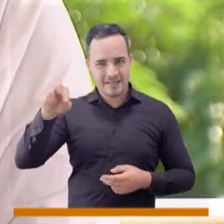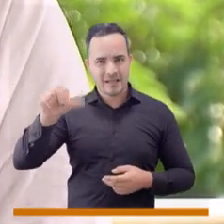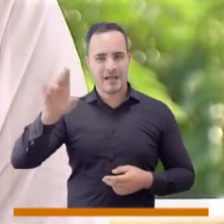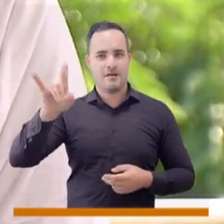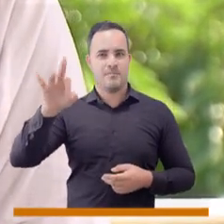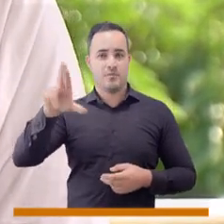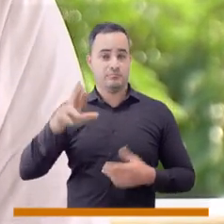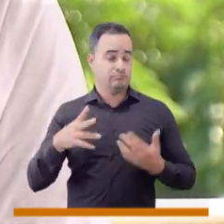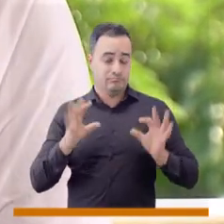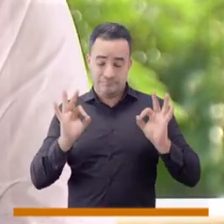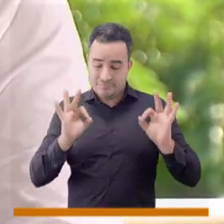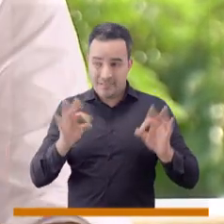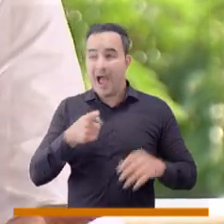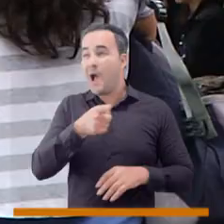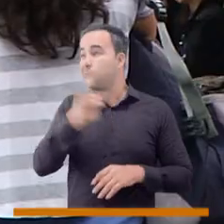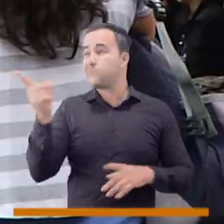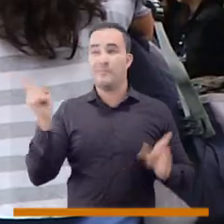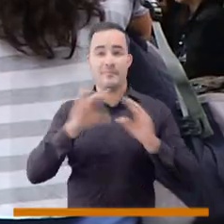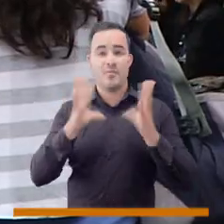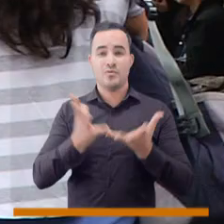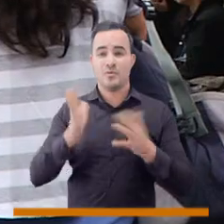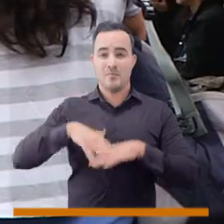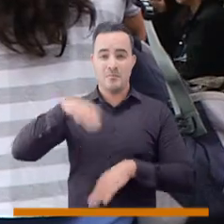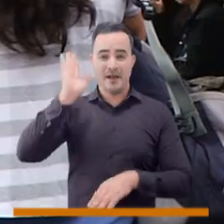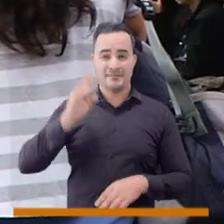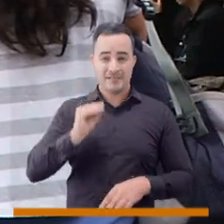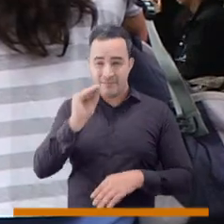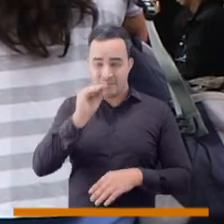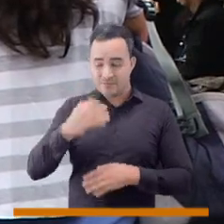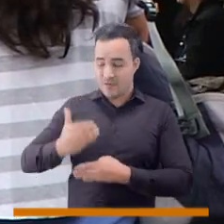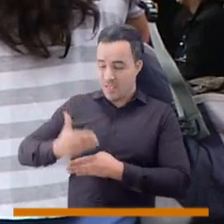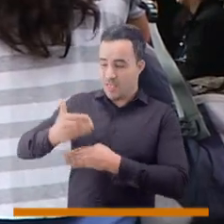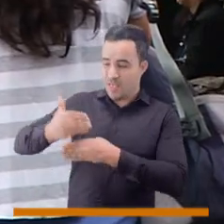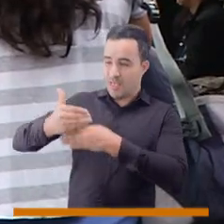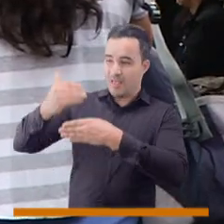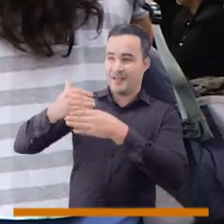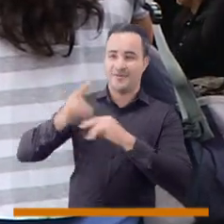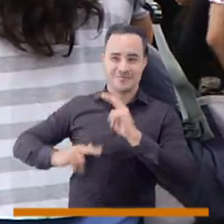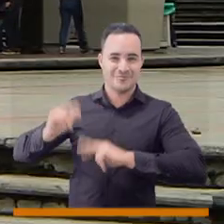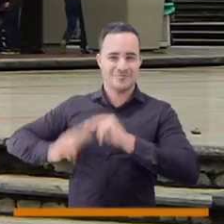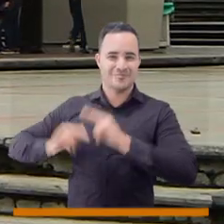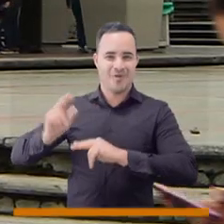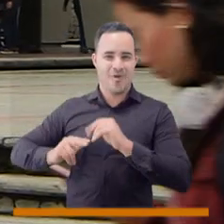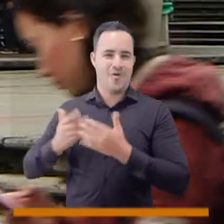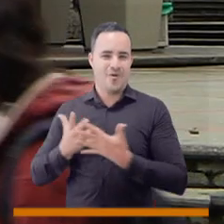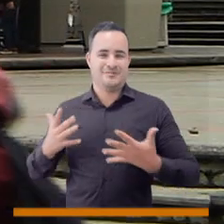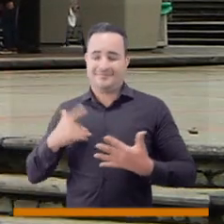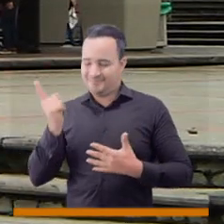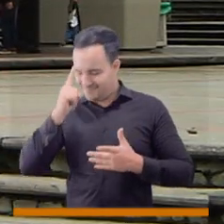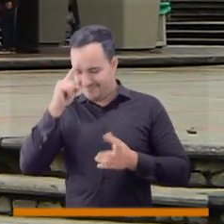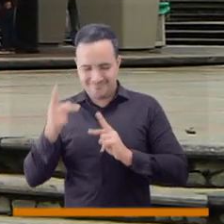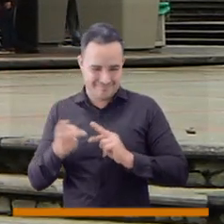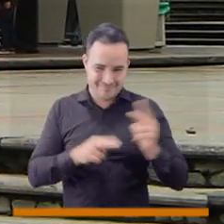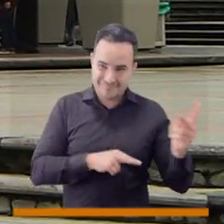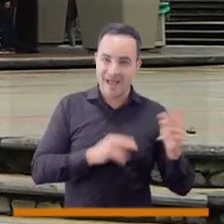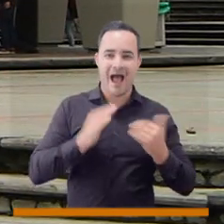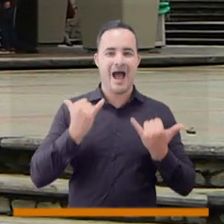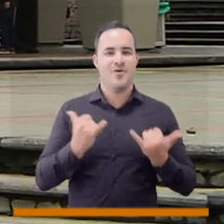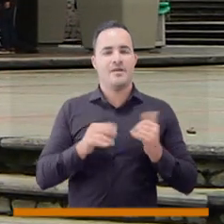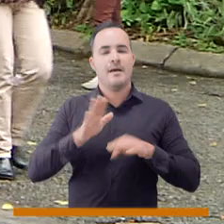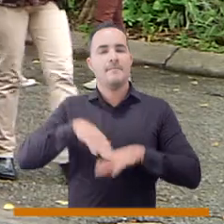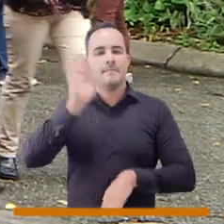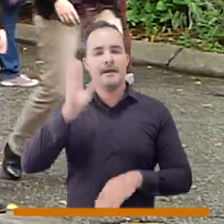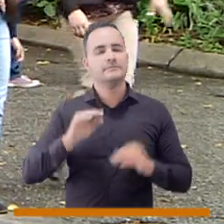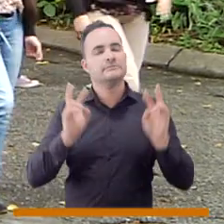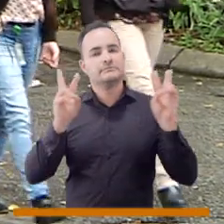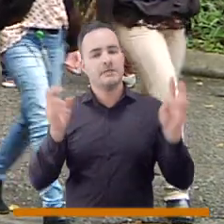es exponencial porque eso es la tendencia de hoy. La tendencia de hoy no es el ladrillo, Caterine. La tendencia de hoy es pensar cómo nosotros,